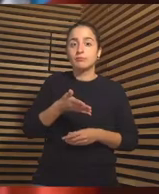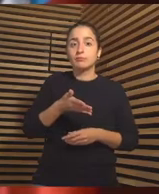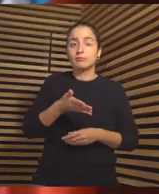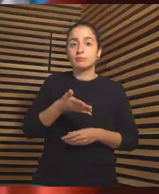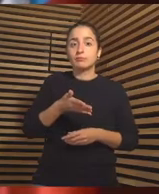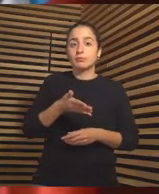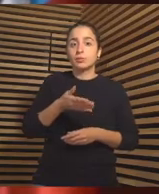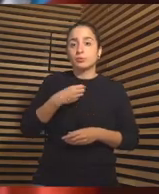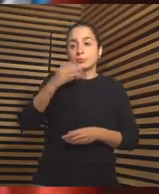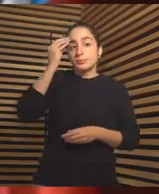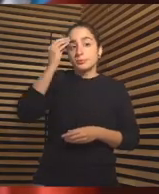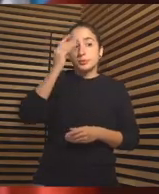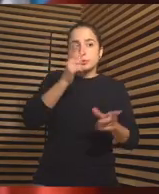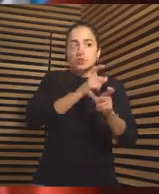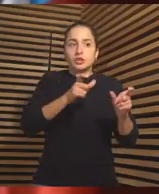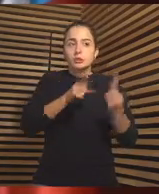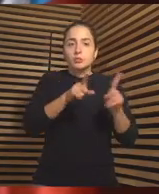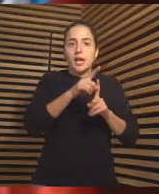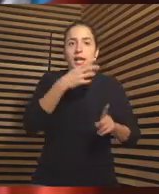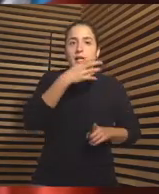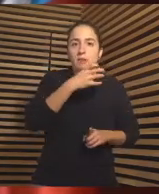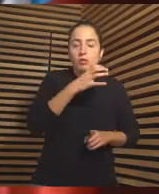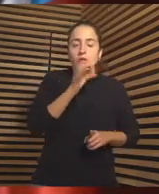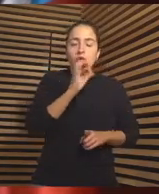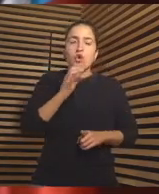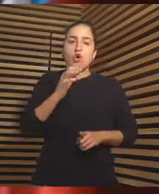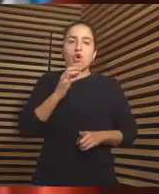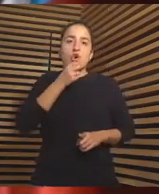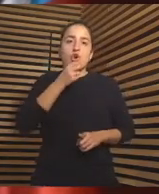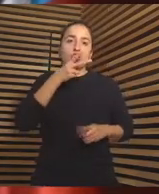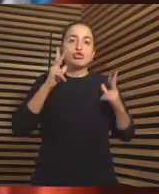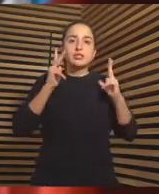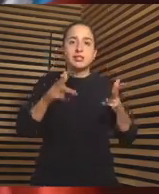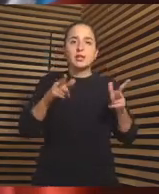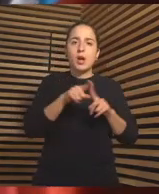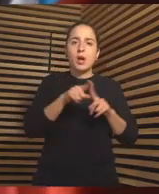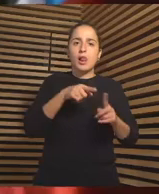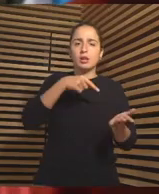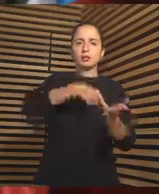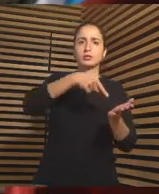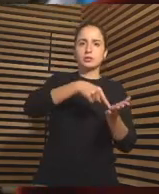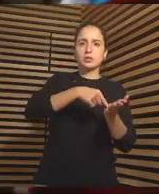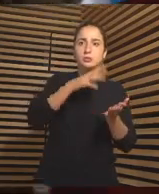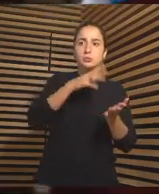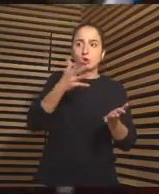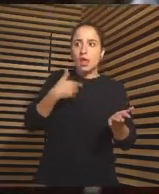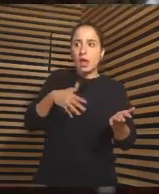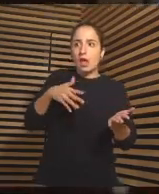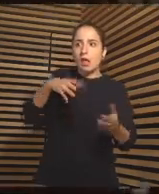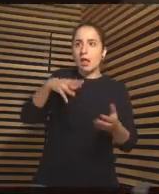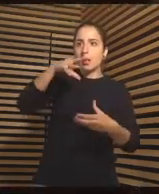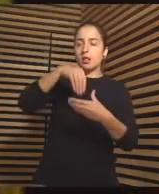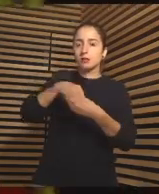legítima de la hostelería, porque decían que si ya no se podía fumar dentro